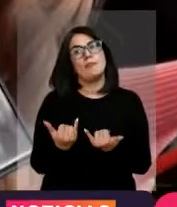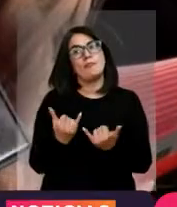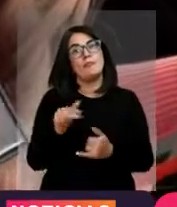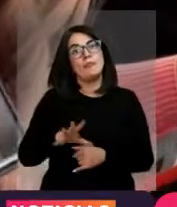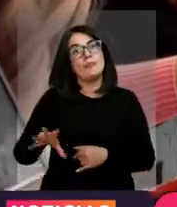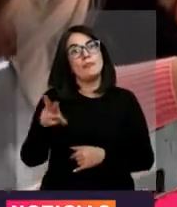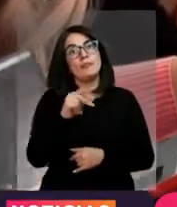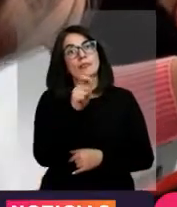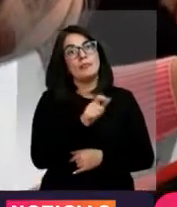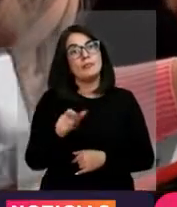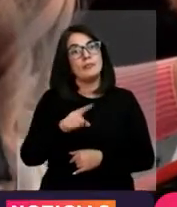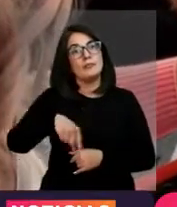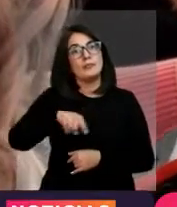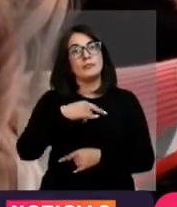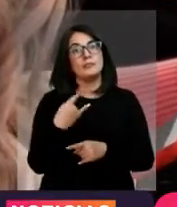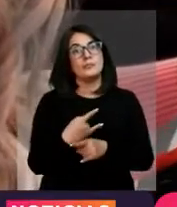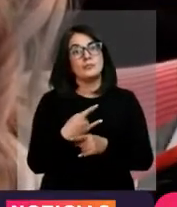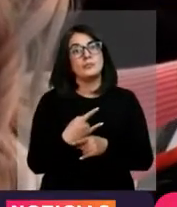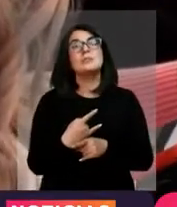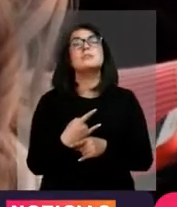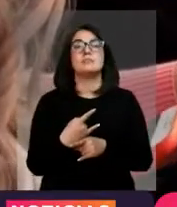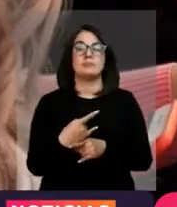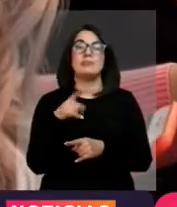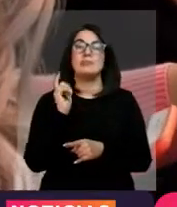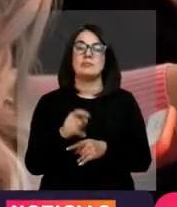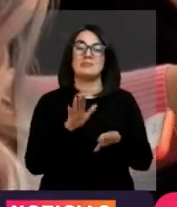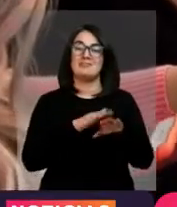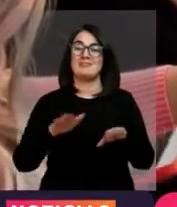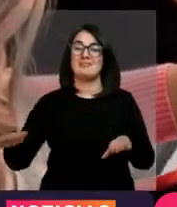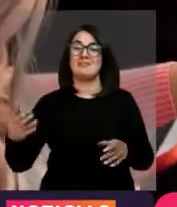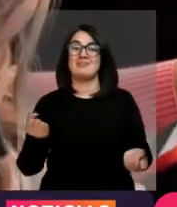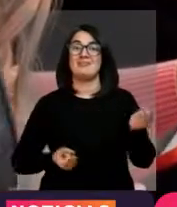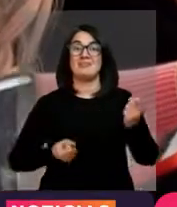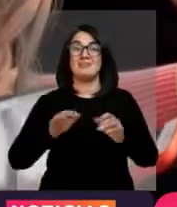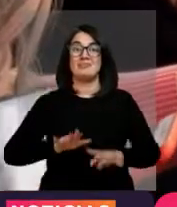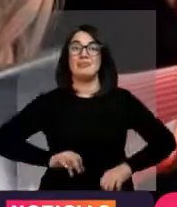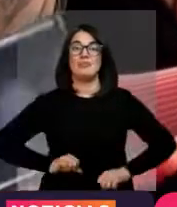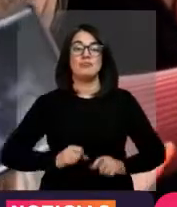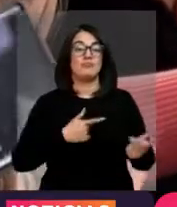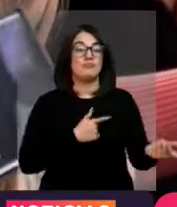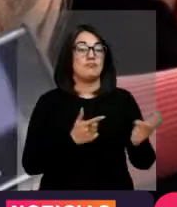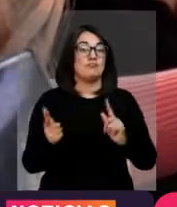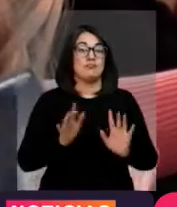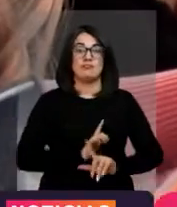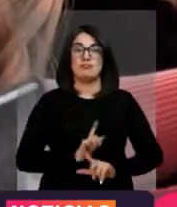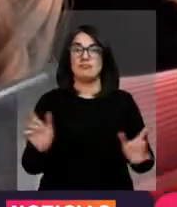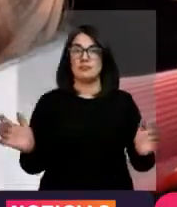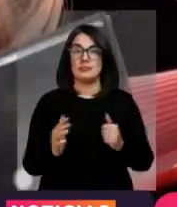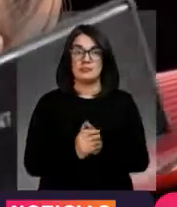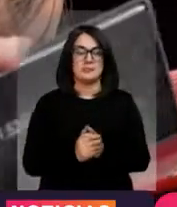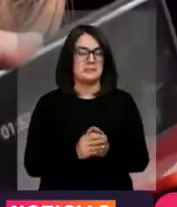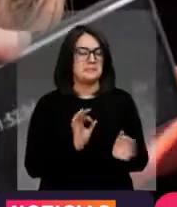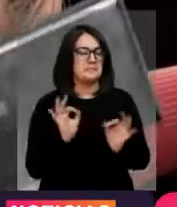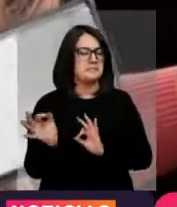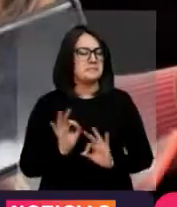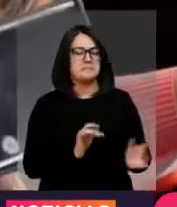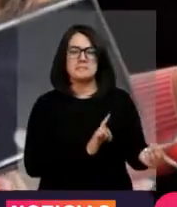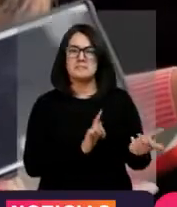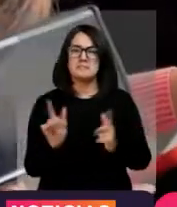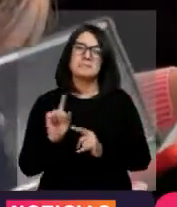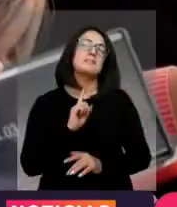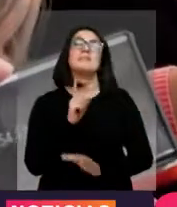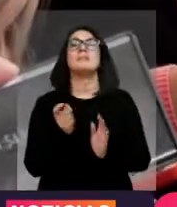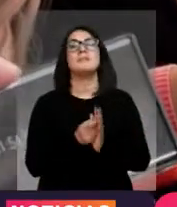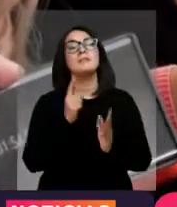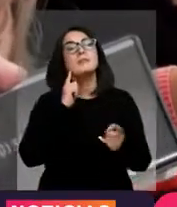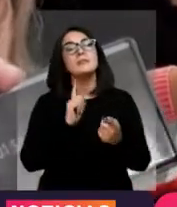nuestros usuarios es que la terminal de transporte de Bogotá está lista, está preparada para aplicar